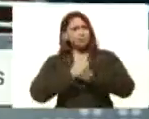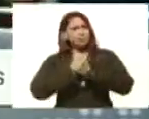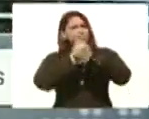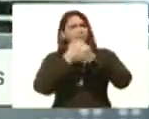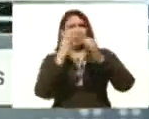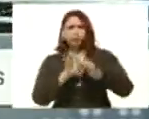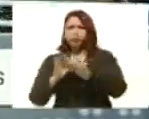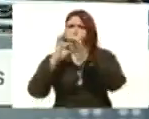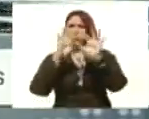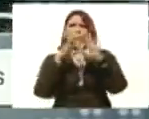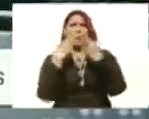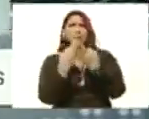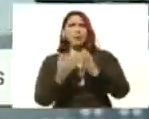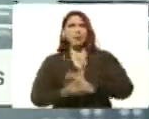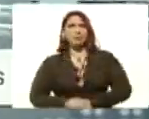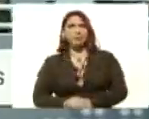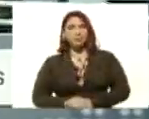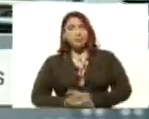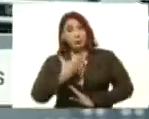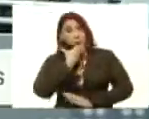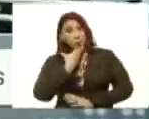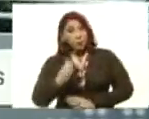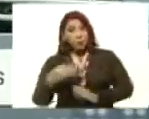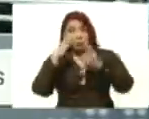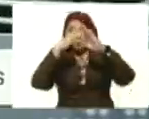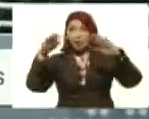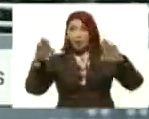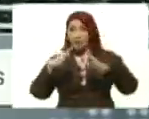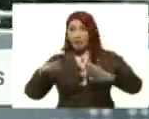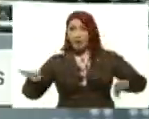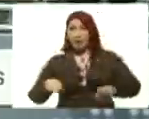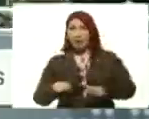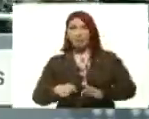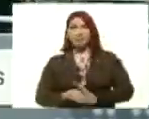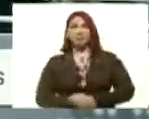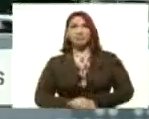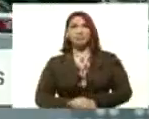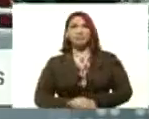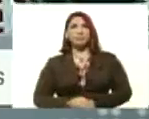unión familiar para las Navidades.